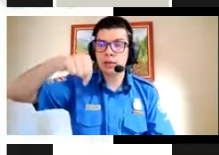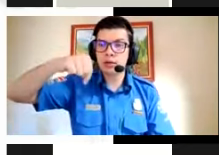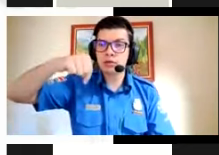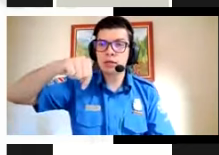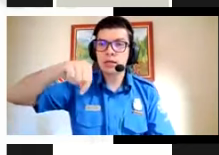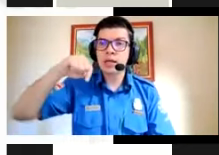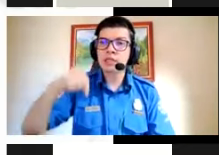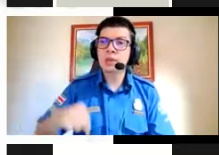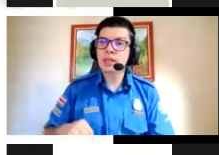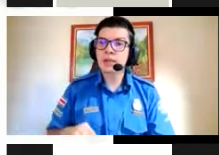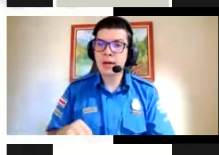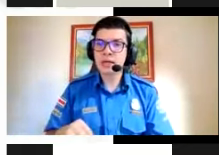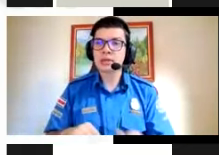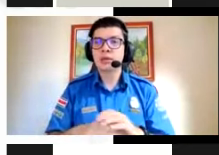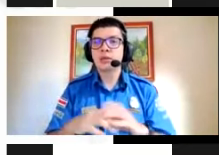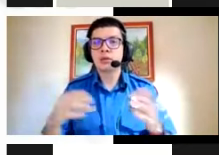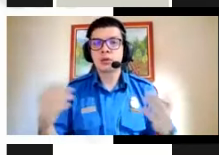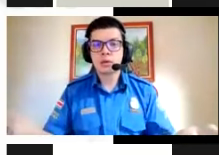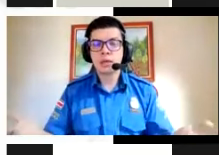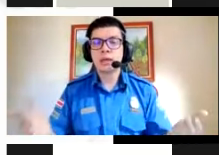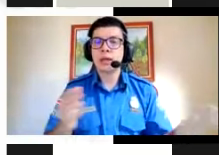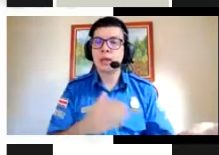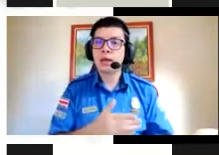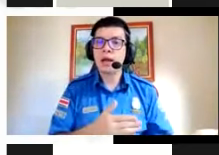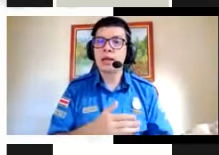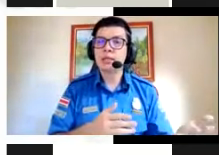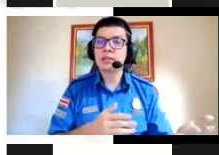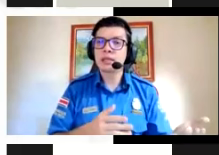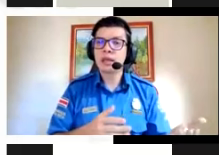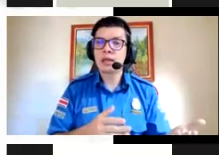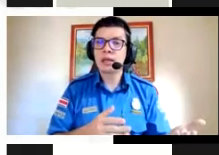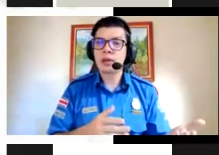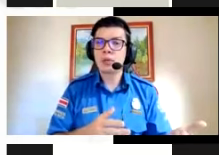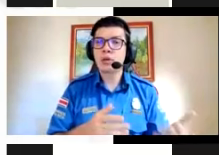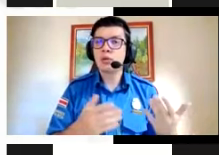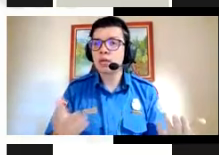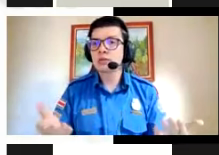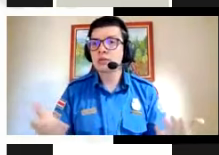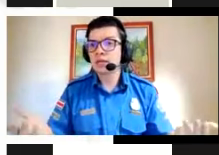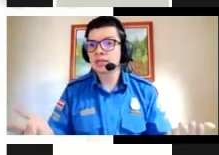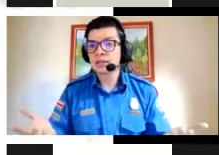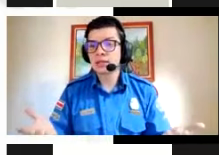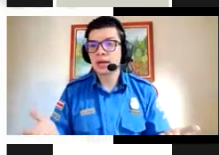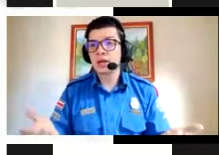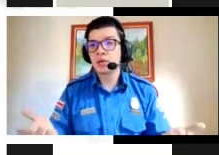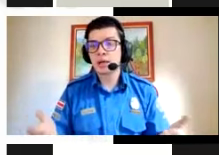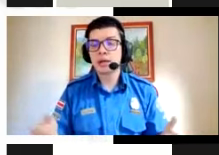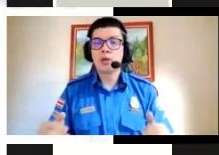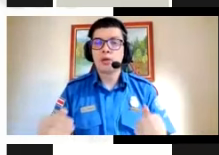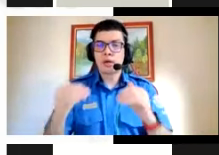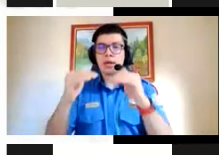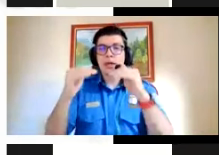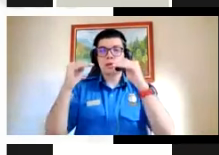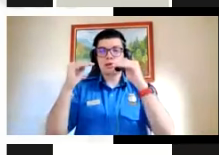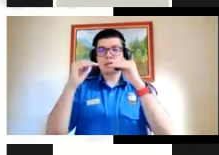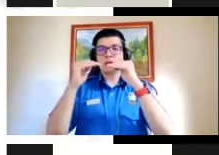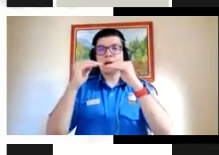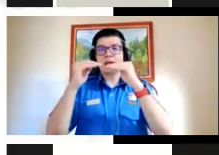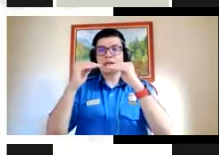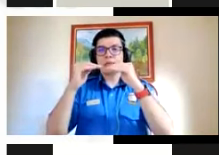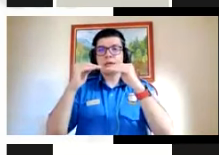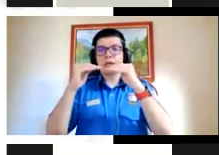que ponerlos en las partes bajas, donde alcancen una acumulación de gas adecuada. ¿Ok?